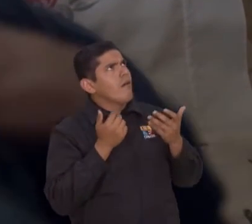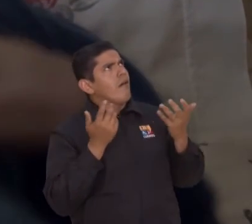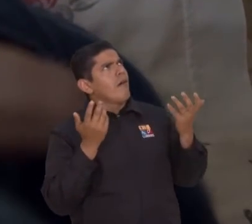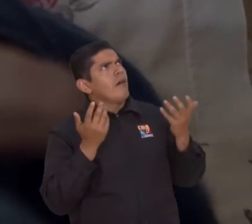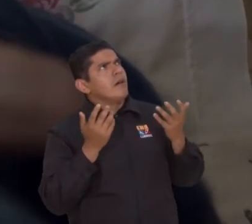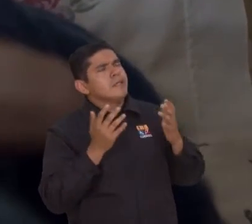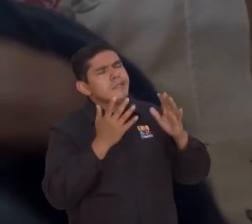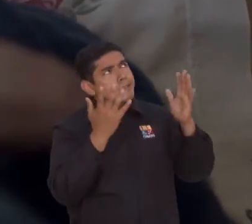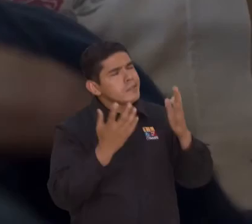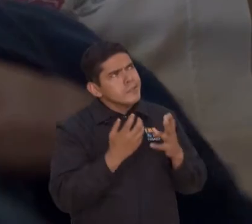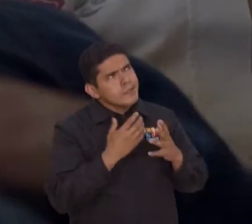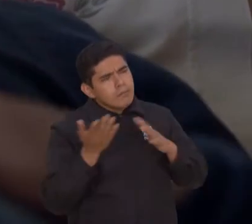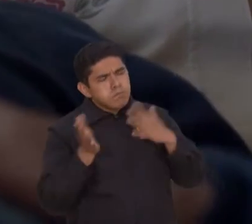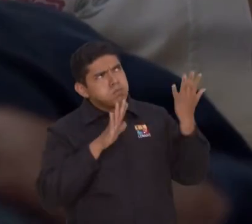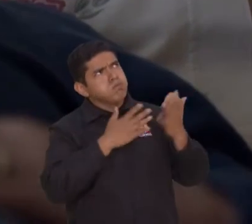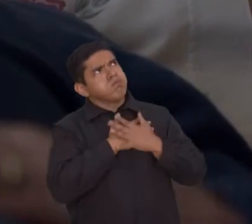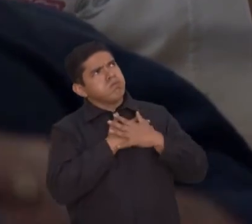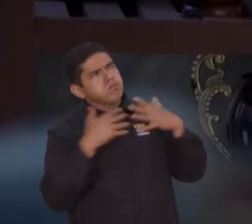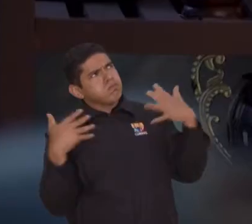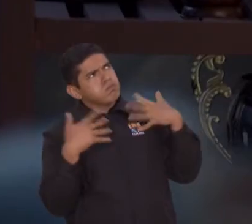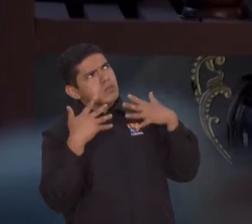Hombre, vas a matar de un susto.